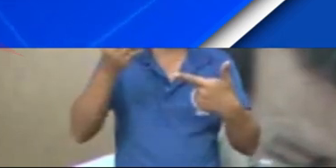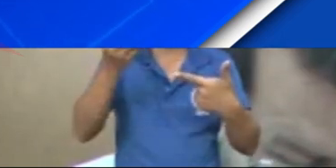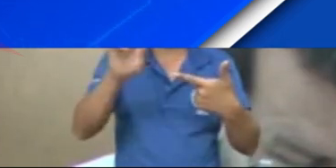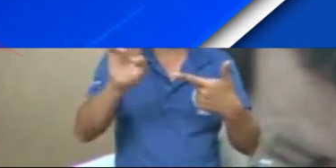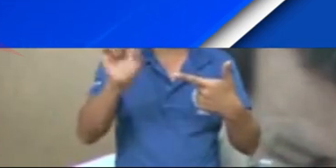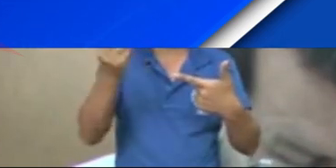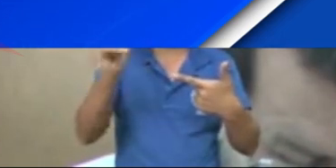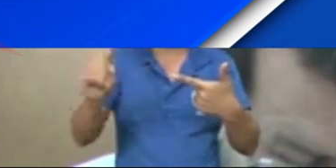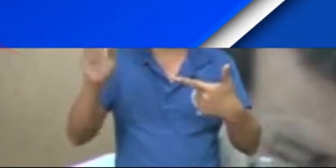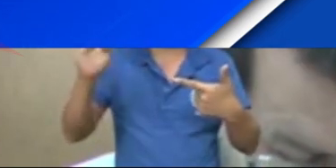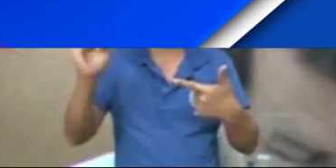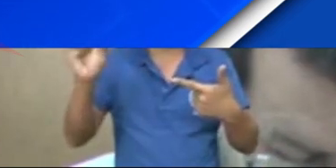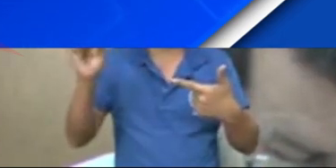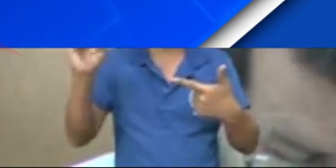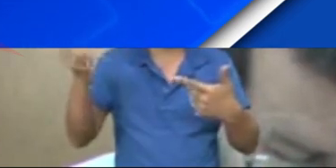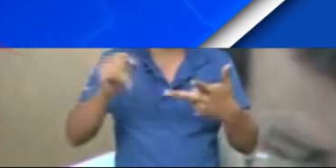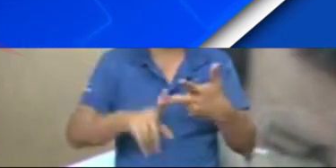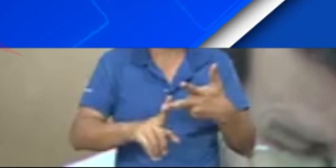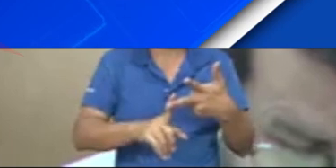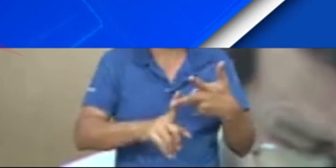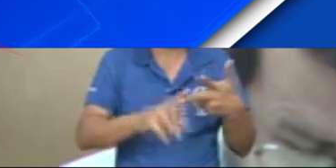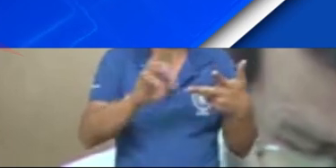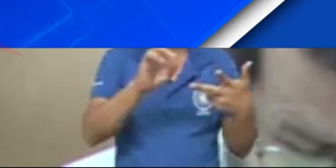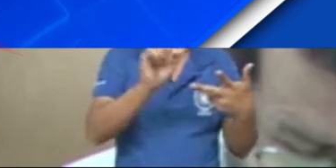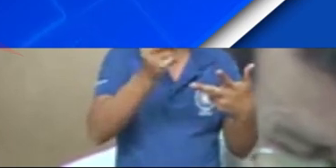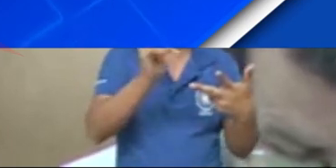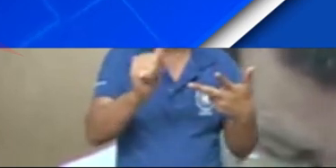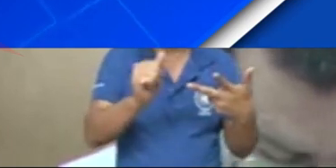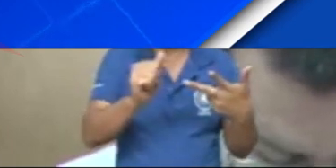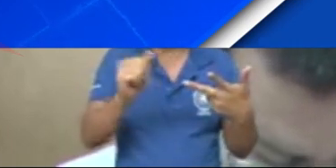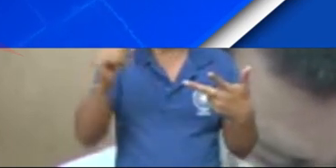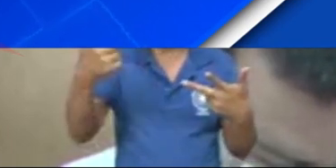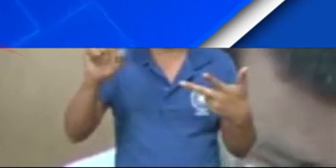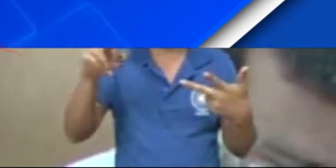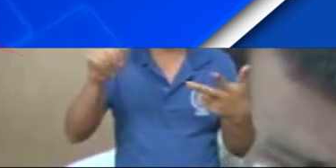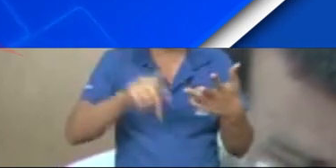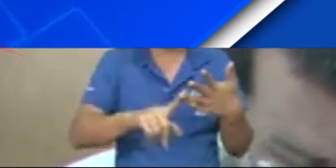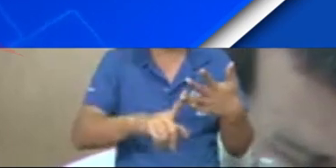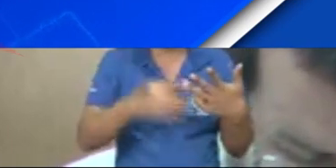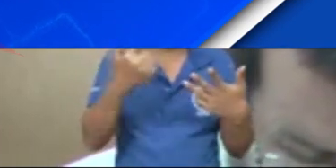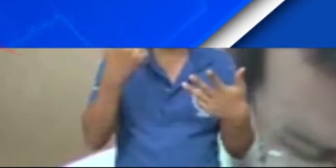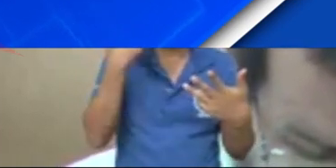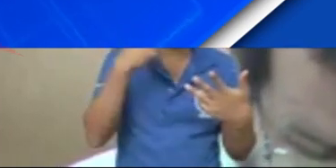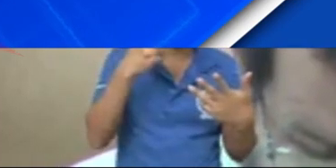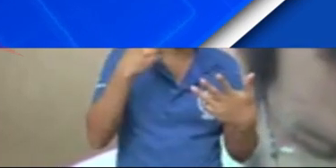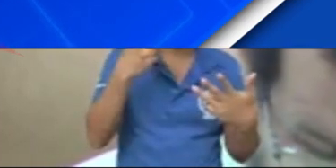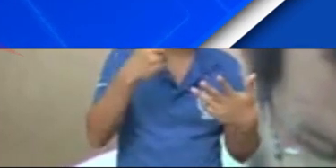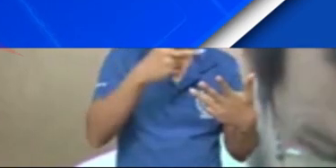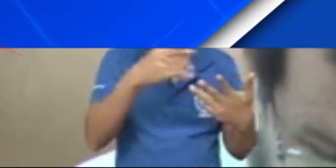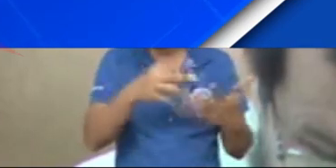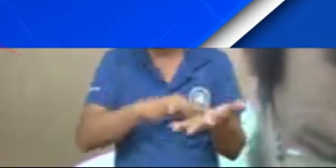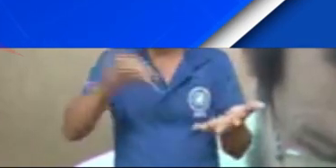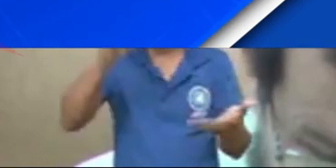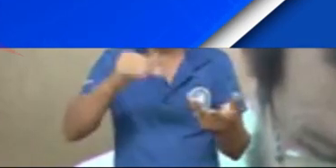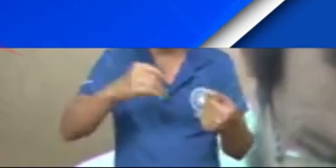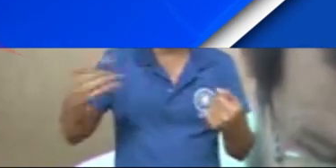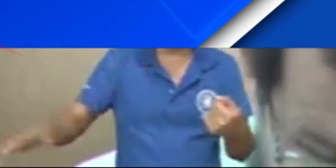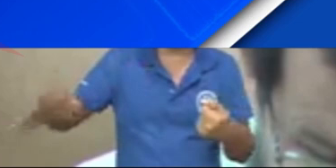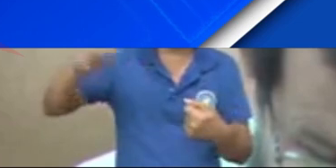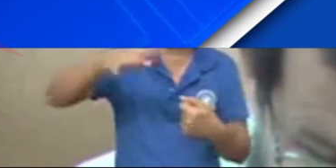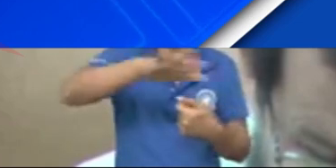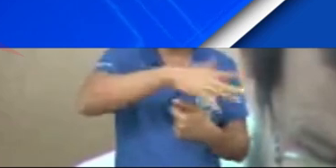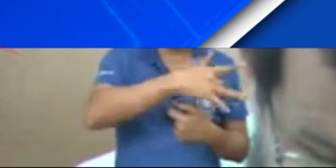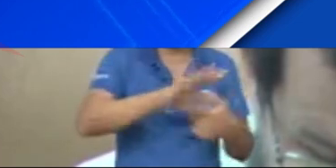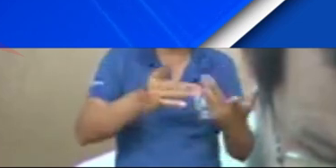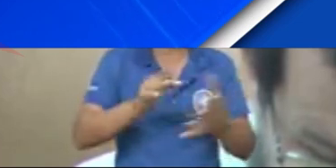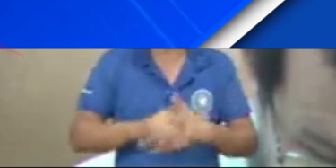biosfera, reserva de recursos genéticos, paisaje terrestre y marinos protegidos. Nicaragua cuenta